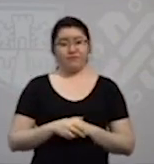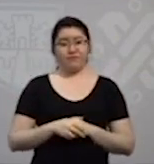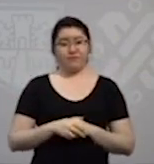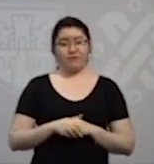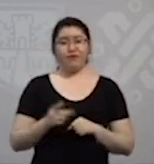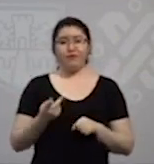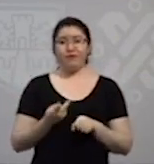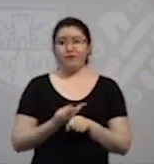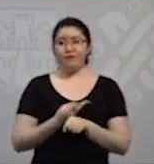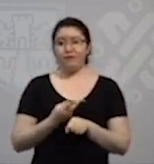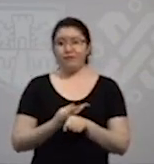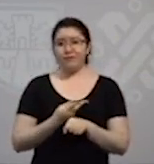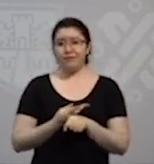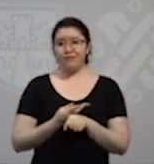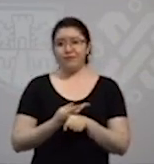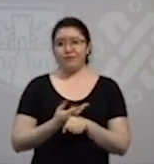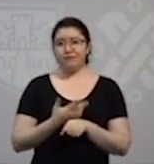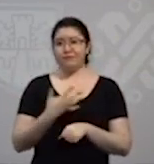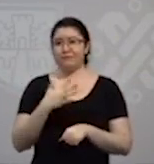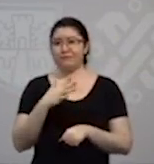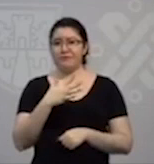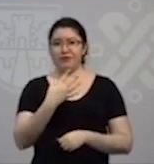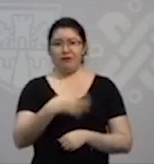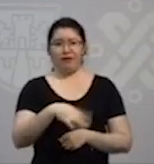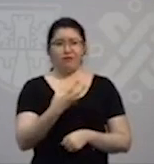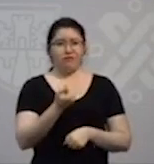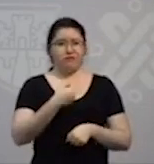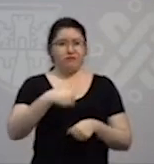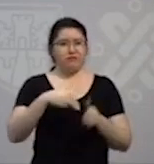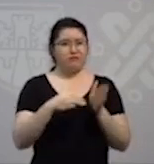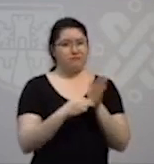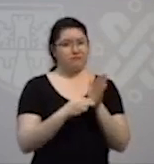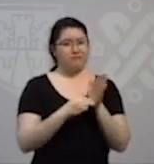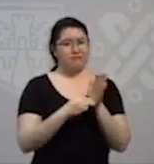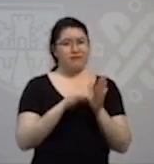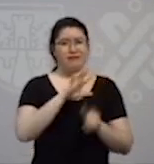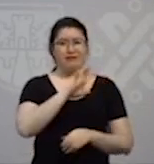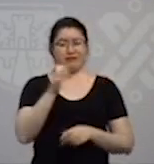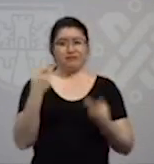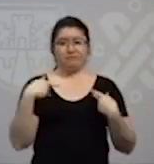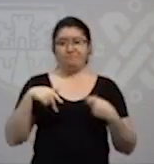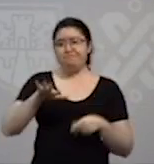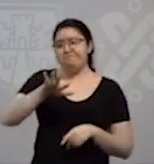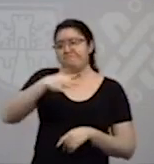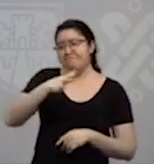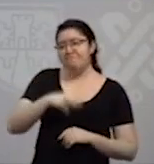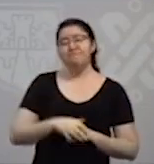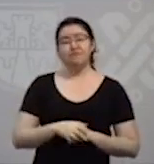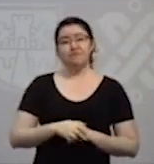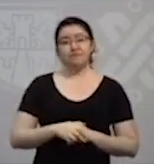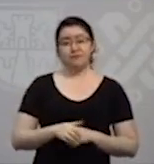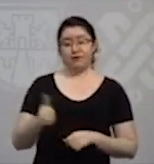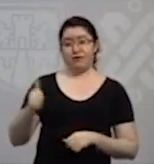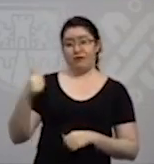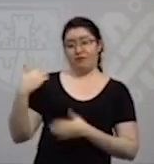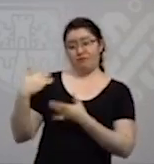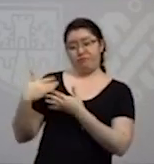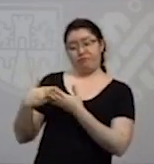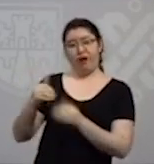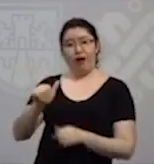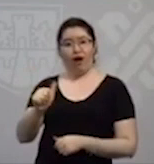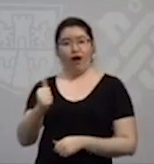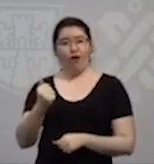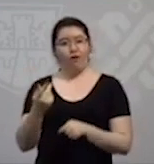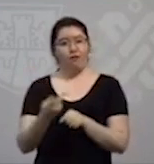a, ¿qué es? 14,000 más o menos, 14,500 personas, y en agosto ya se